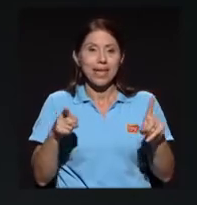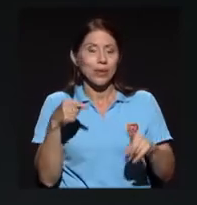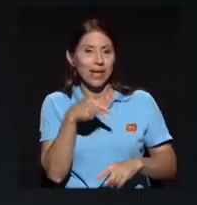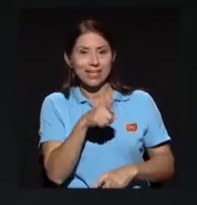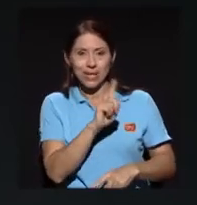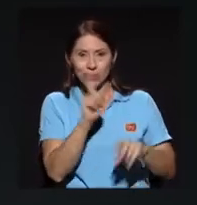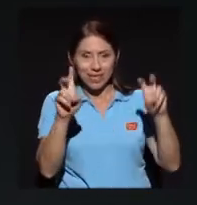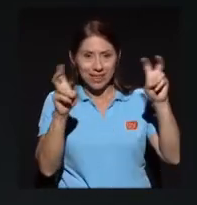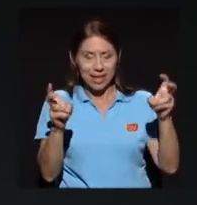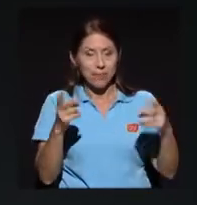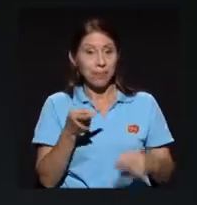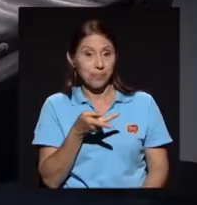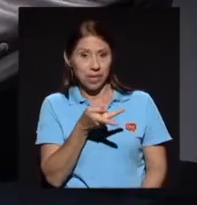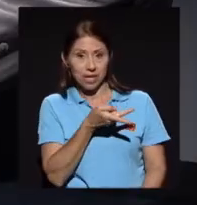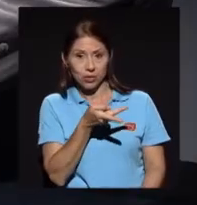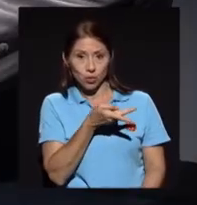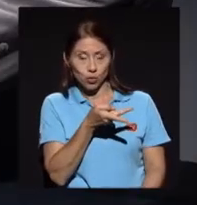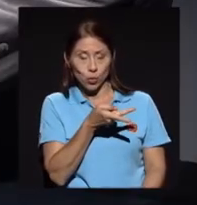es el tema. Estos dos